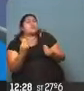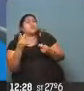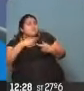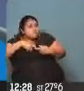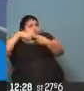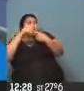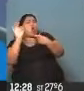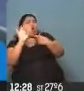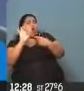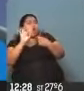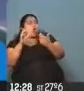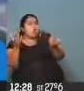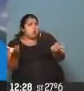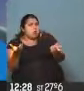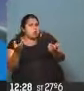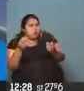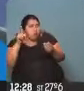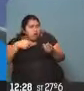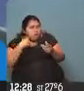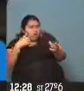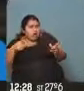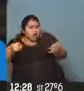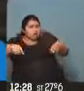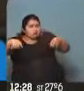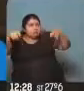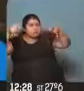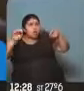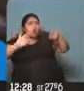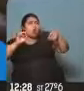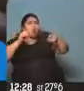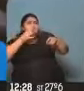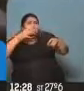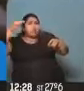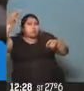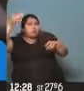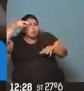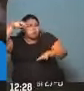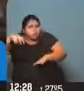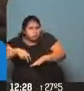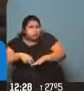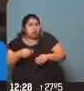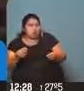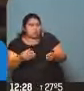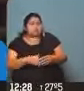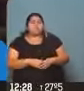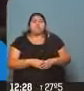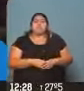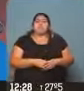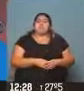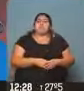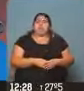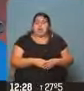los restos fuselaje no sé cómo claro normalmente estamos hablando de 67 metros aproximadamente de profundidad con buzos